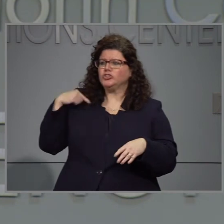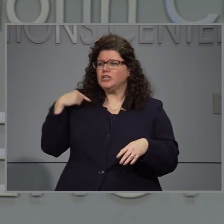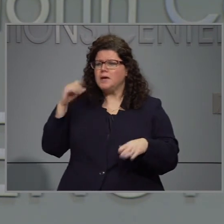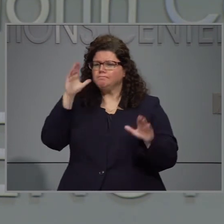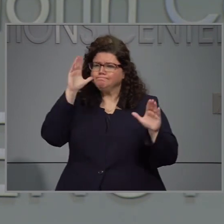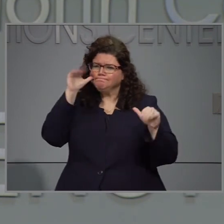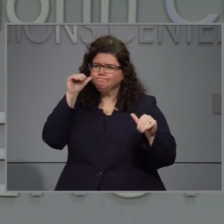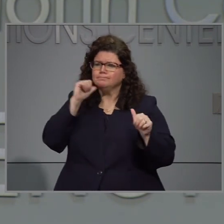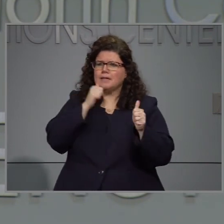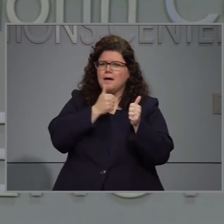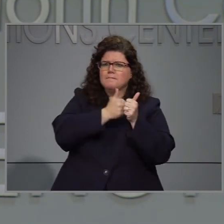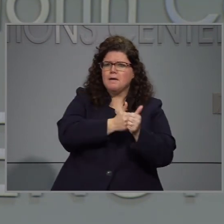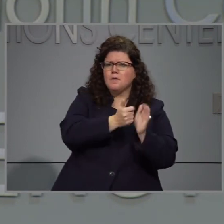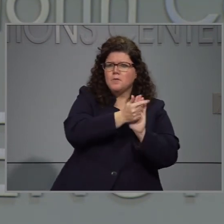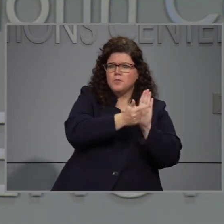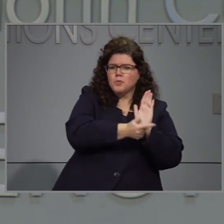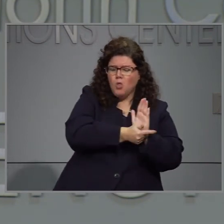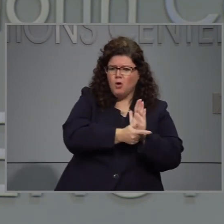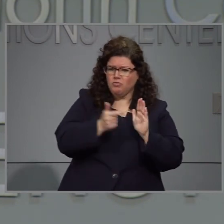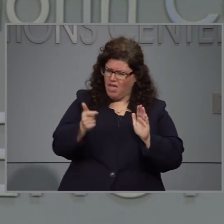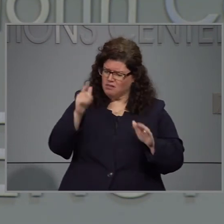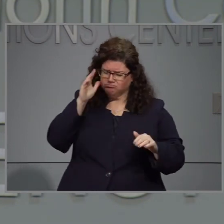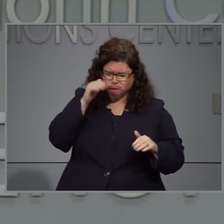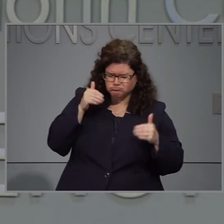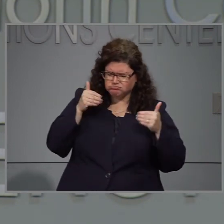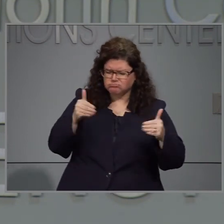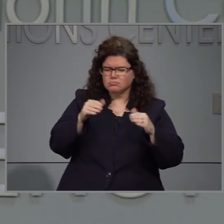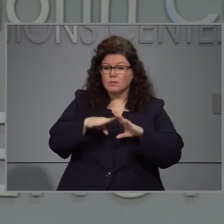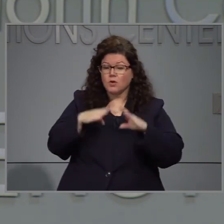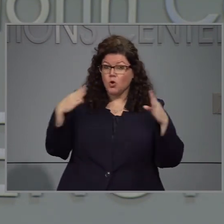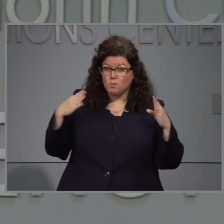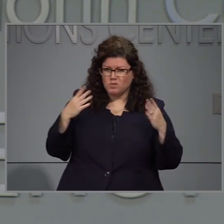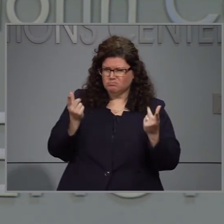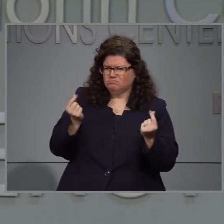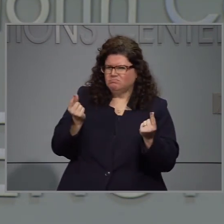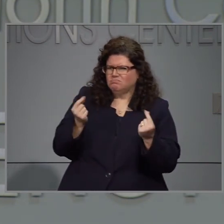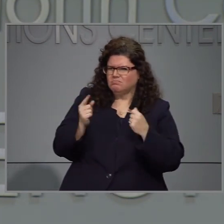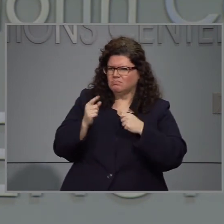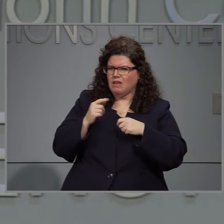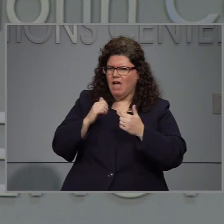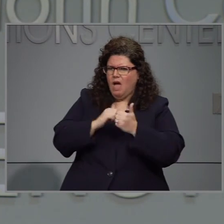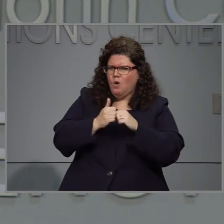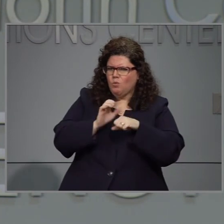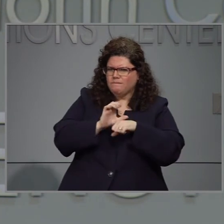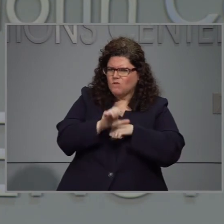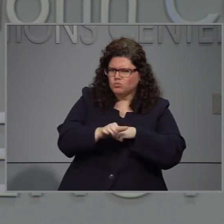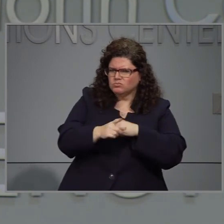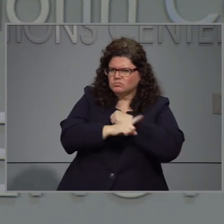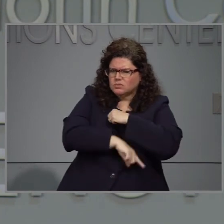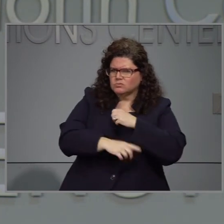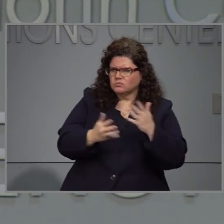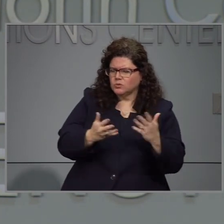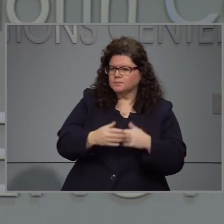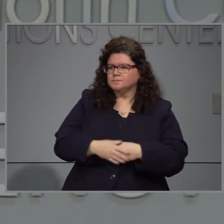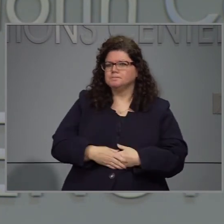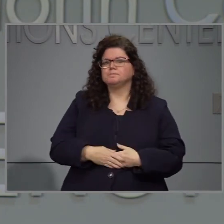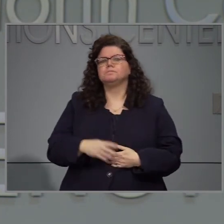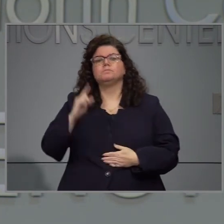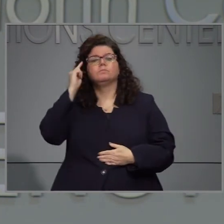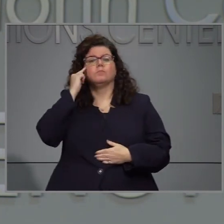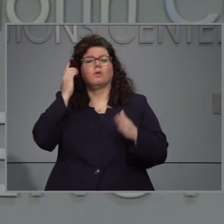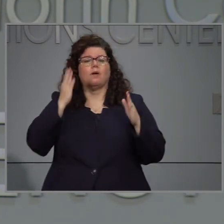puertas abiertas cuando no deben. Respuesta. Estamos continuando evaluando las políticas de cumplimiento de